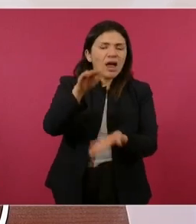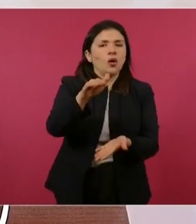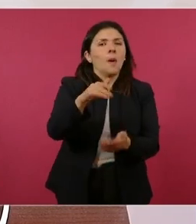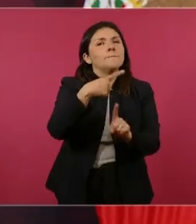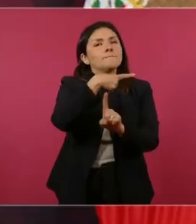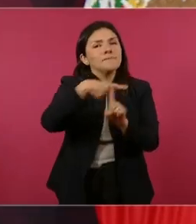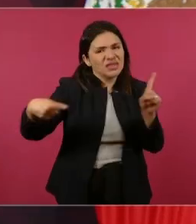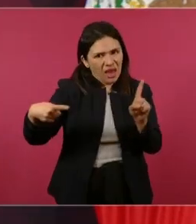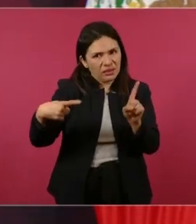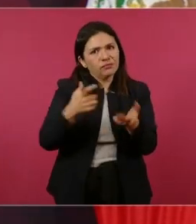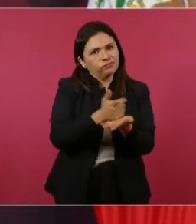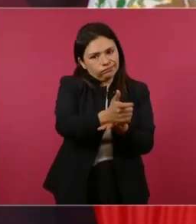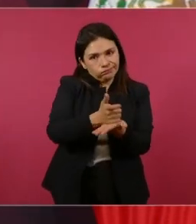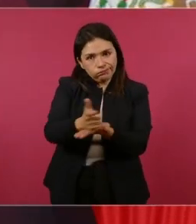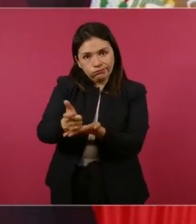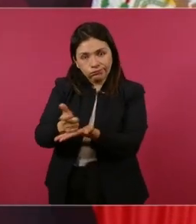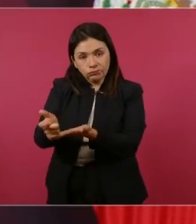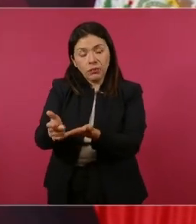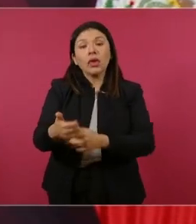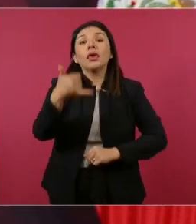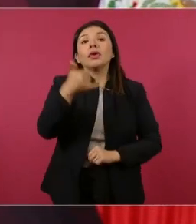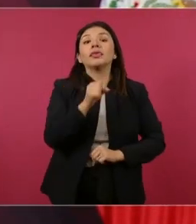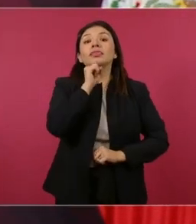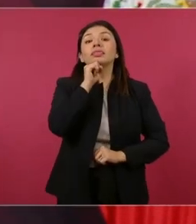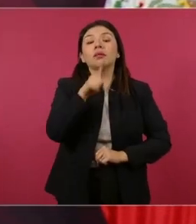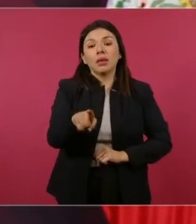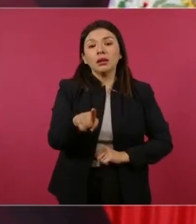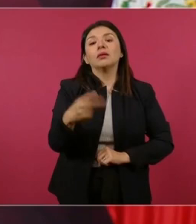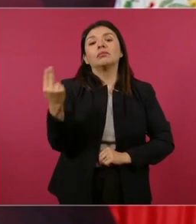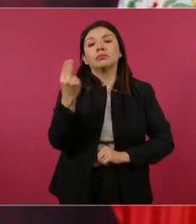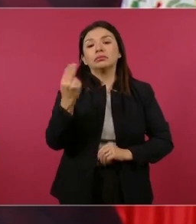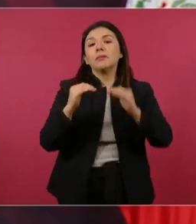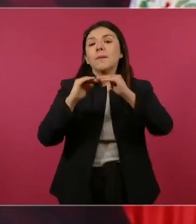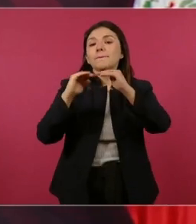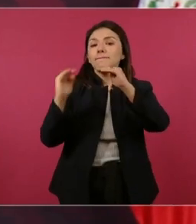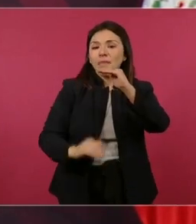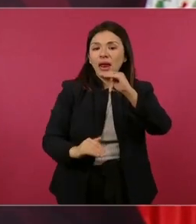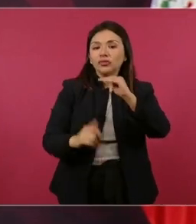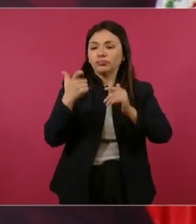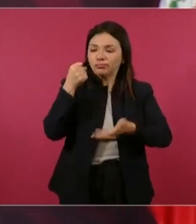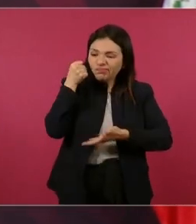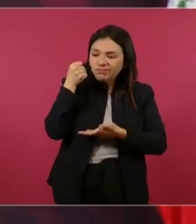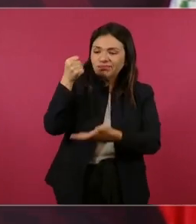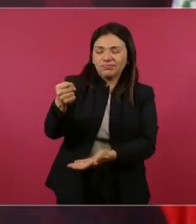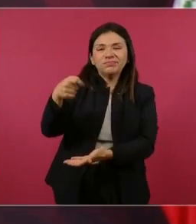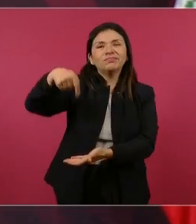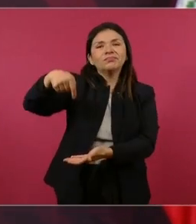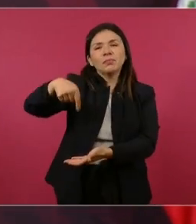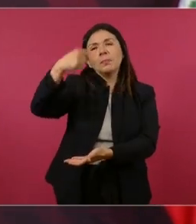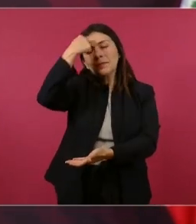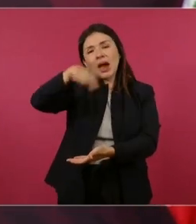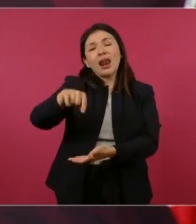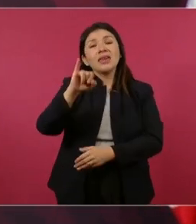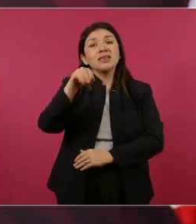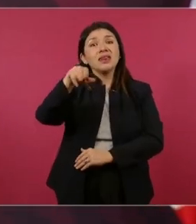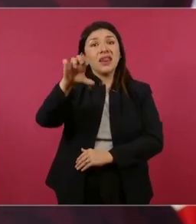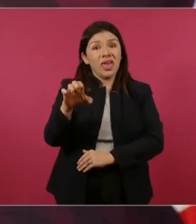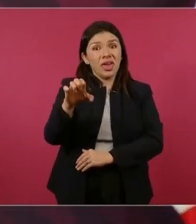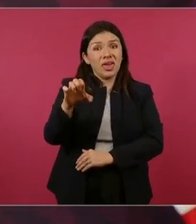y que también se reduzca el presupuesto al